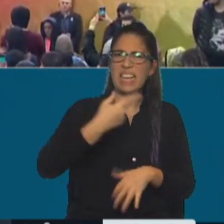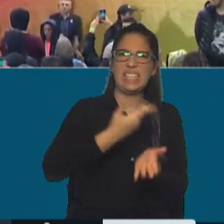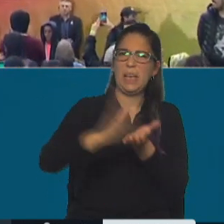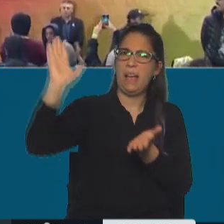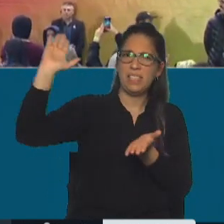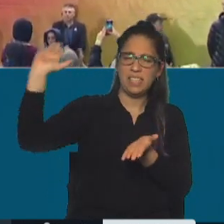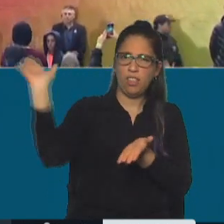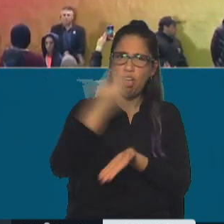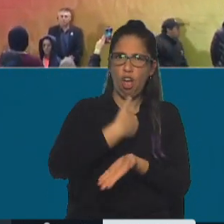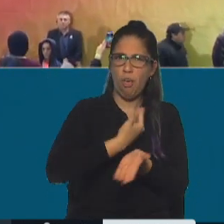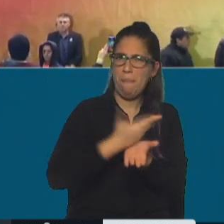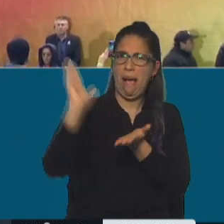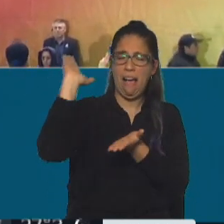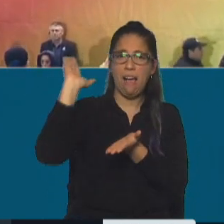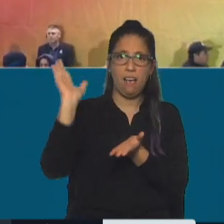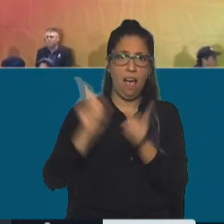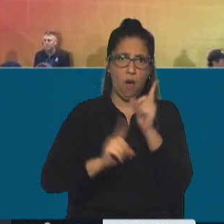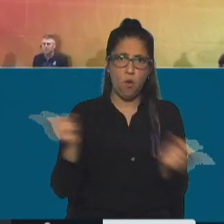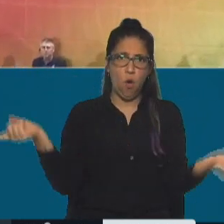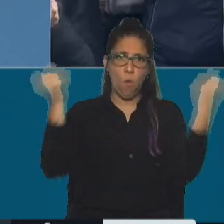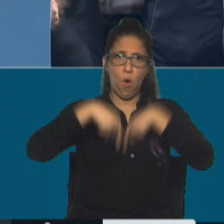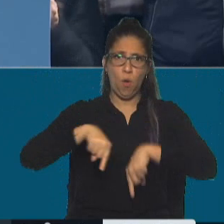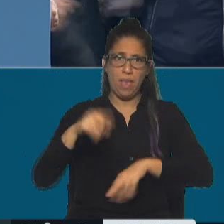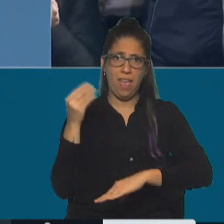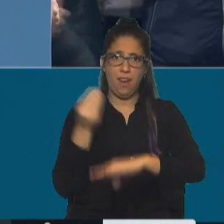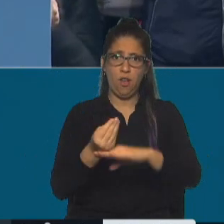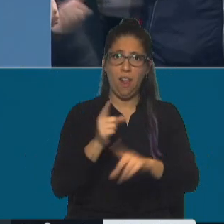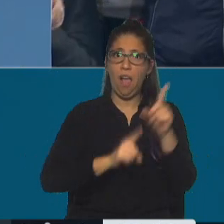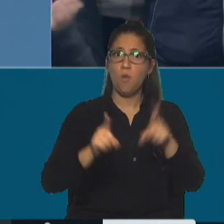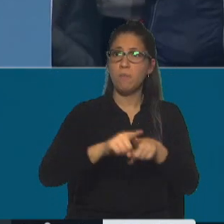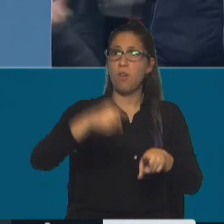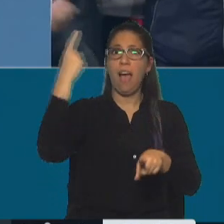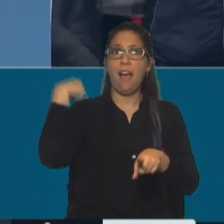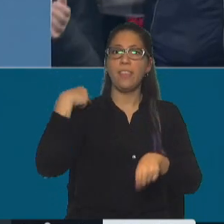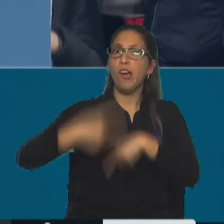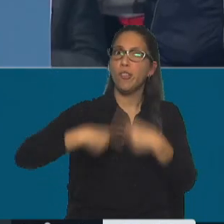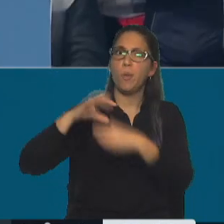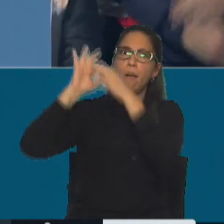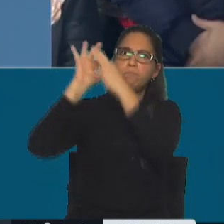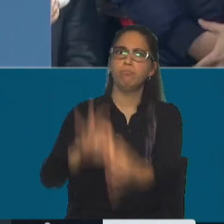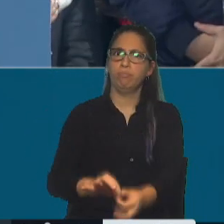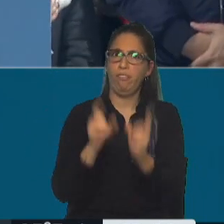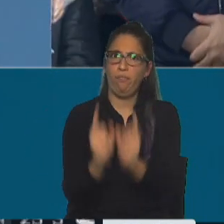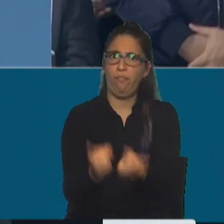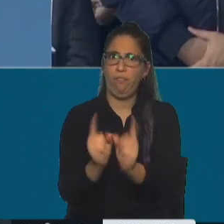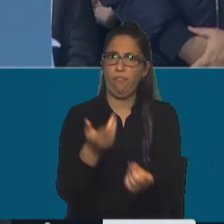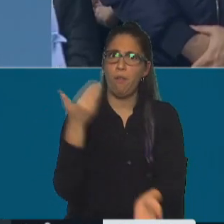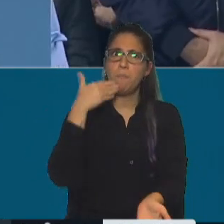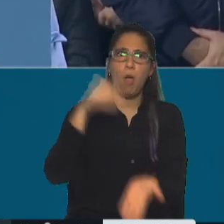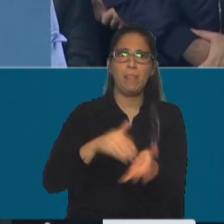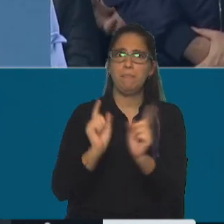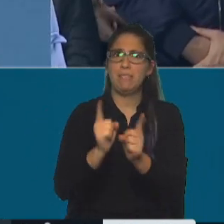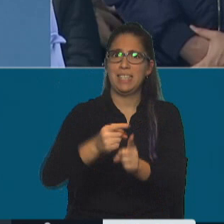sí, es cierto, muchos están de vuelta. Algunos reivindican lo que hicieron. Patricia Bullrich, por ejemplo, reivindica y promete más de lo